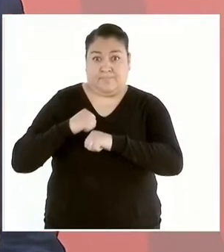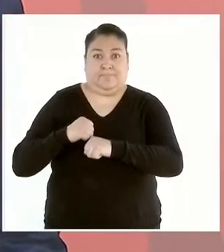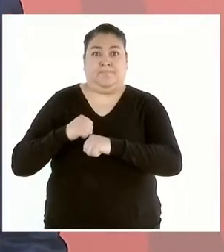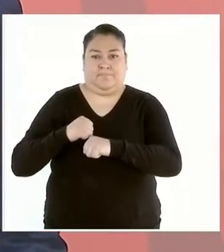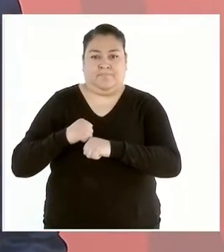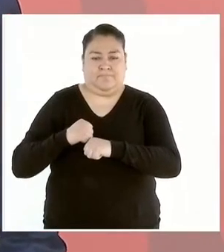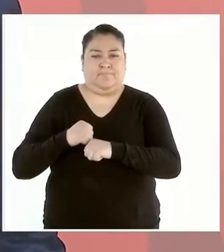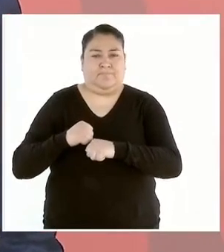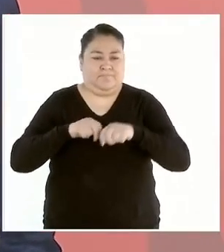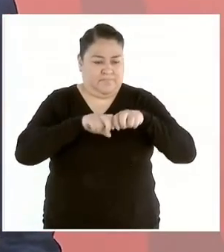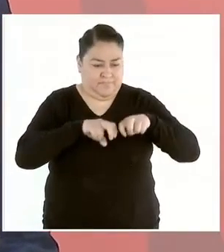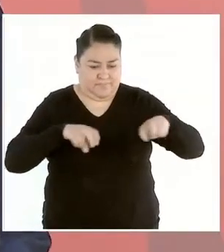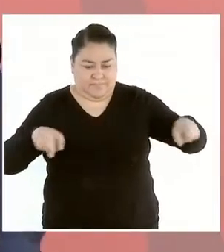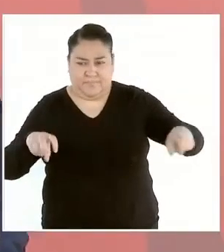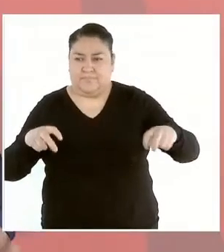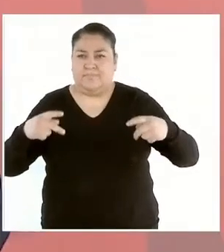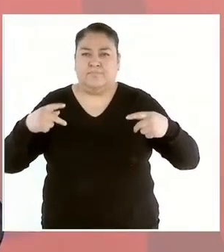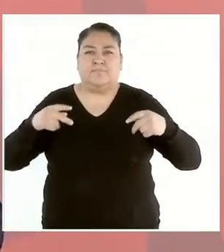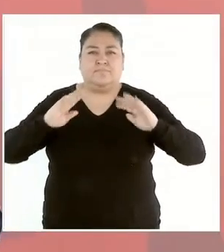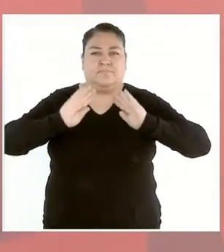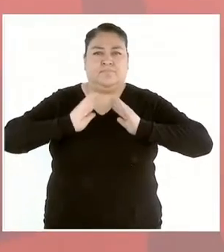civiles militares